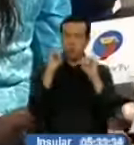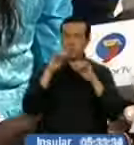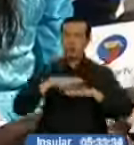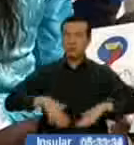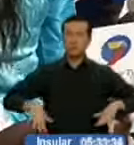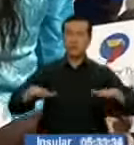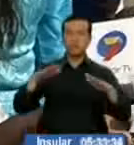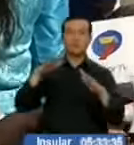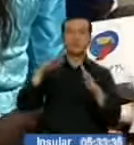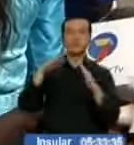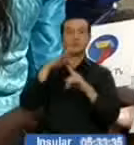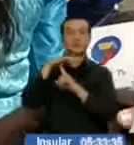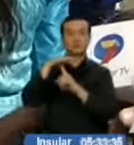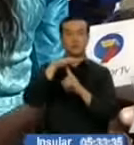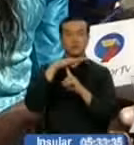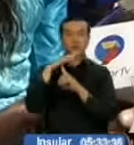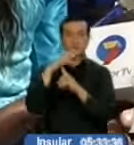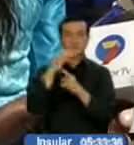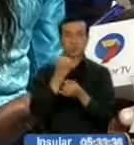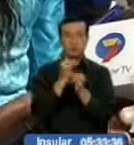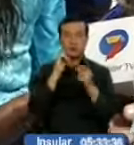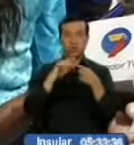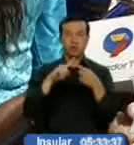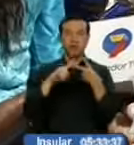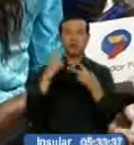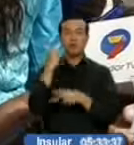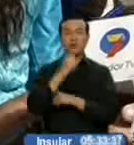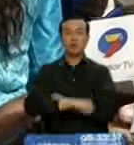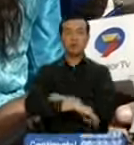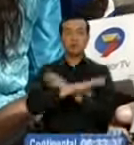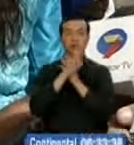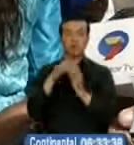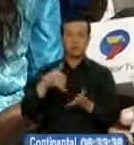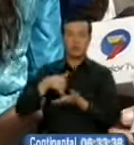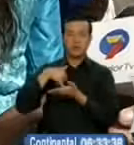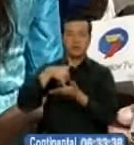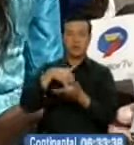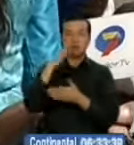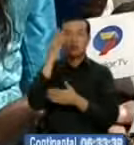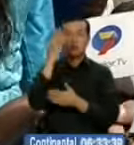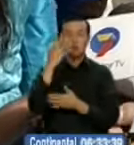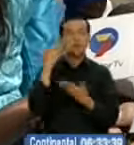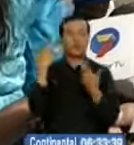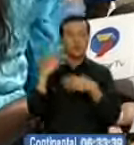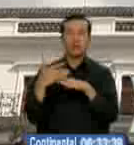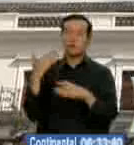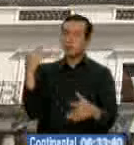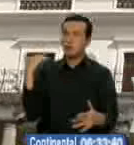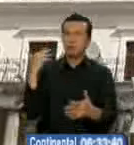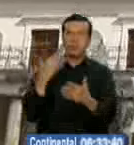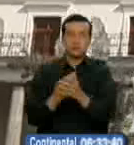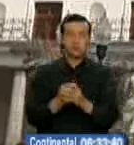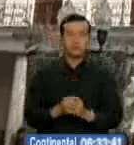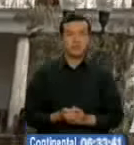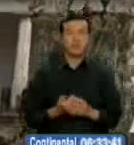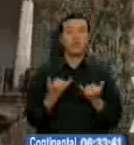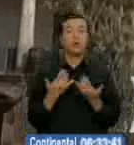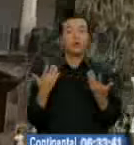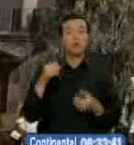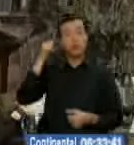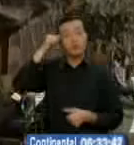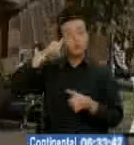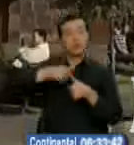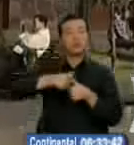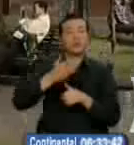Plaza Grande. A las 11 de la mañana, la entrega del Premio Eugenio Espejo que se ha venido realizando. Este año, la conmemoración